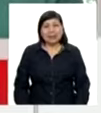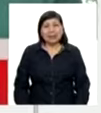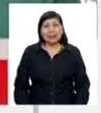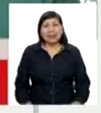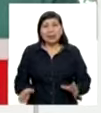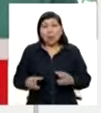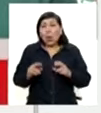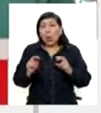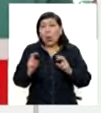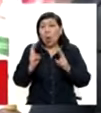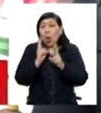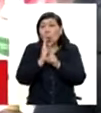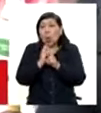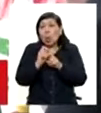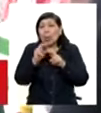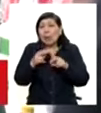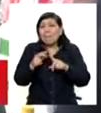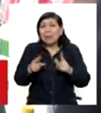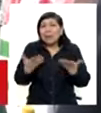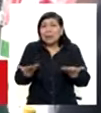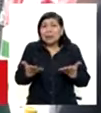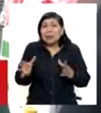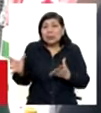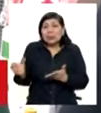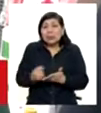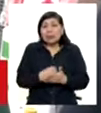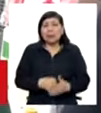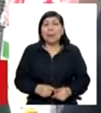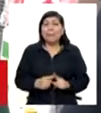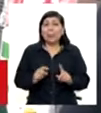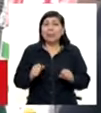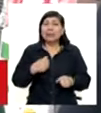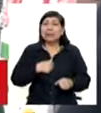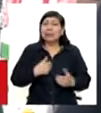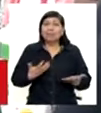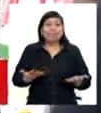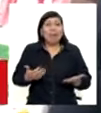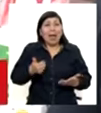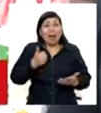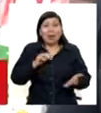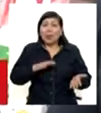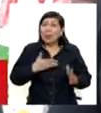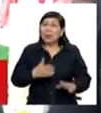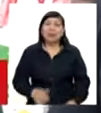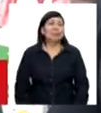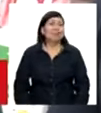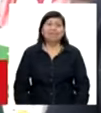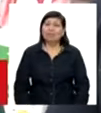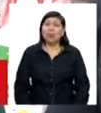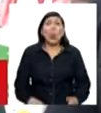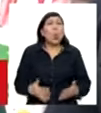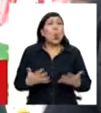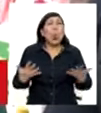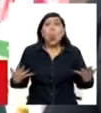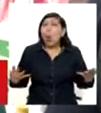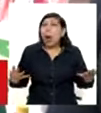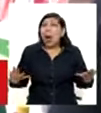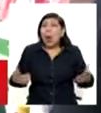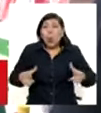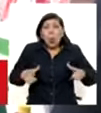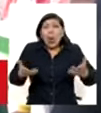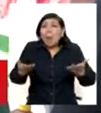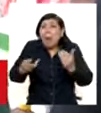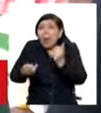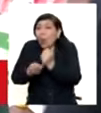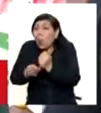unos conejos salvajes que indican que es un rescate, Vanessa, exitoso, pero lamentablemente el día de ayer fallecieron porque no existe un espacio